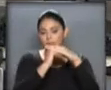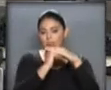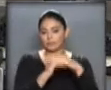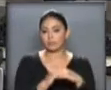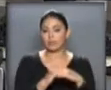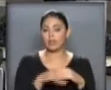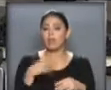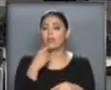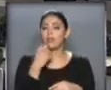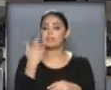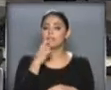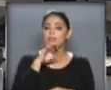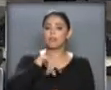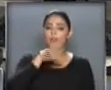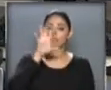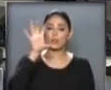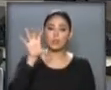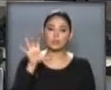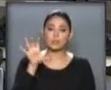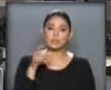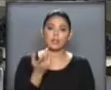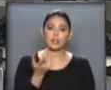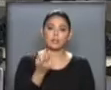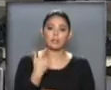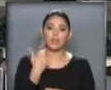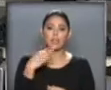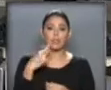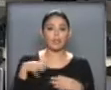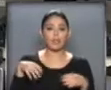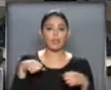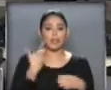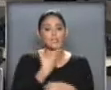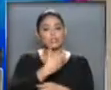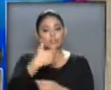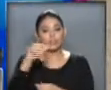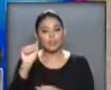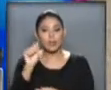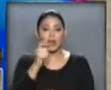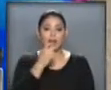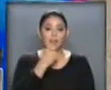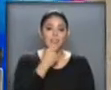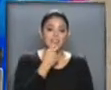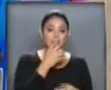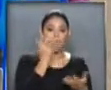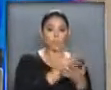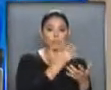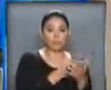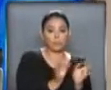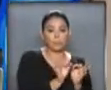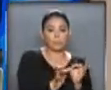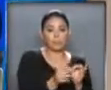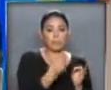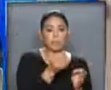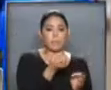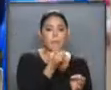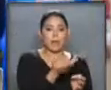proximidad del interior tiene una carga logística y de distribución que no la tiene un punto de venta de proximidad cerca o un